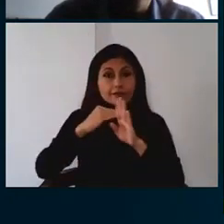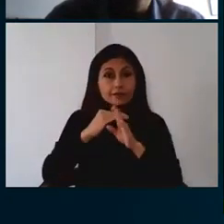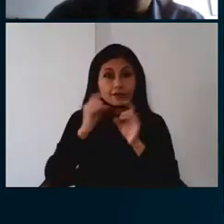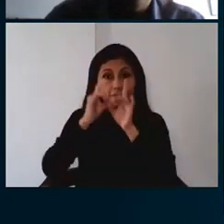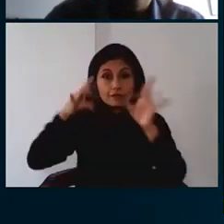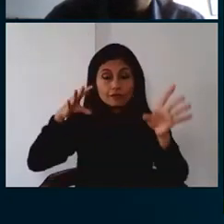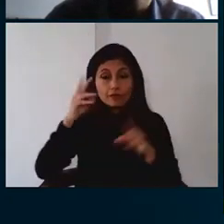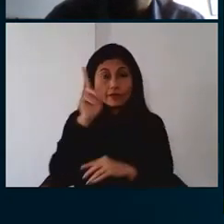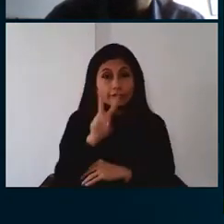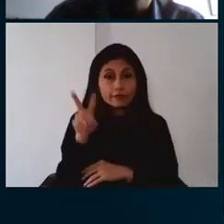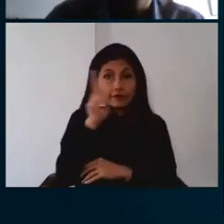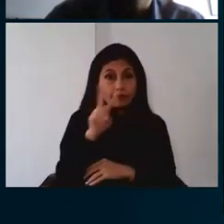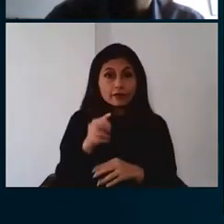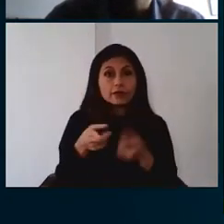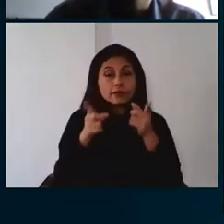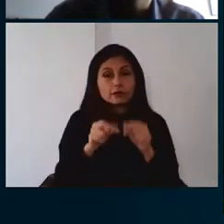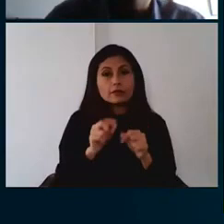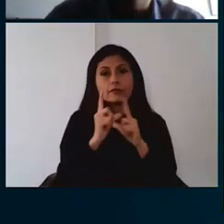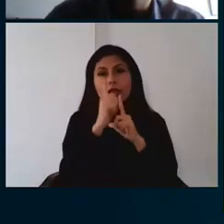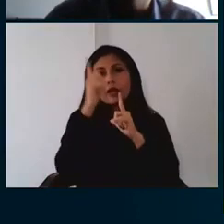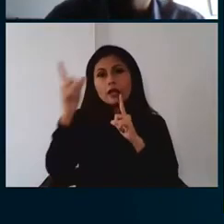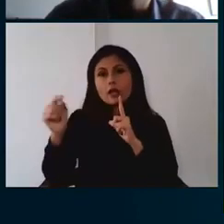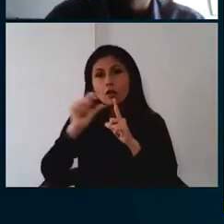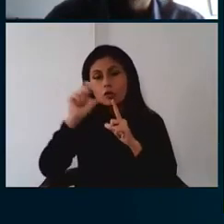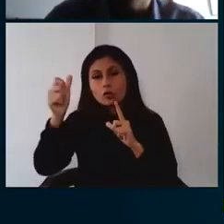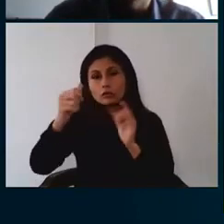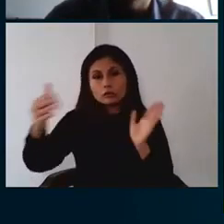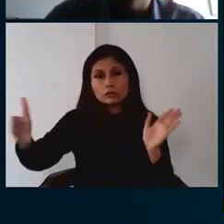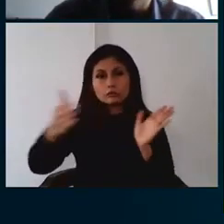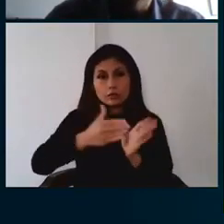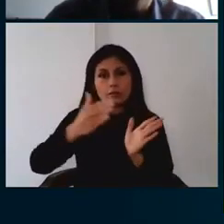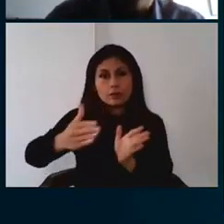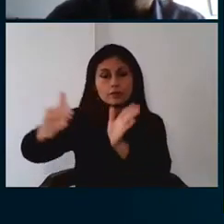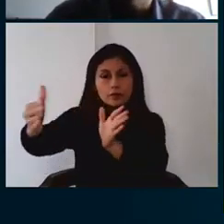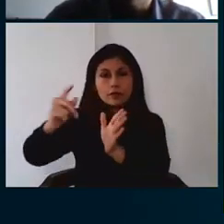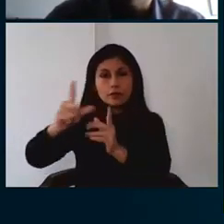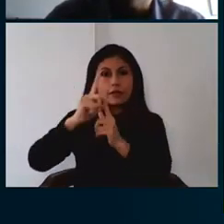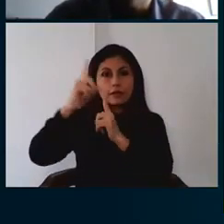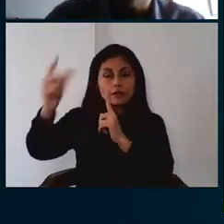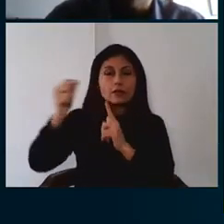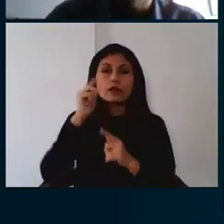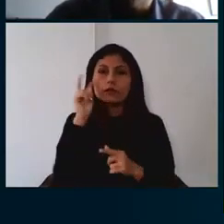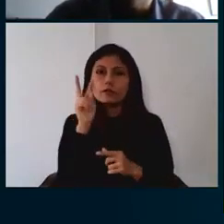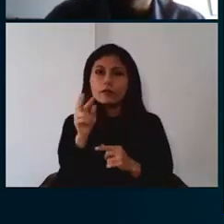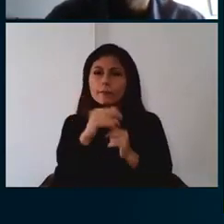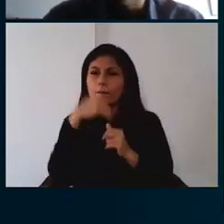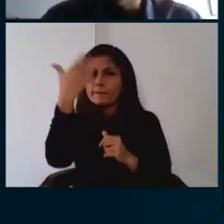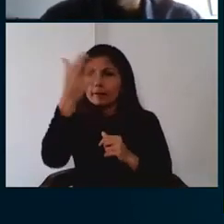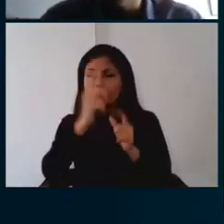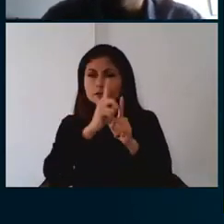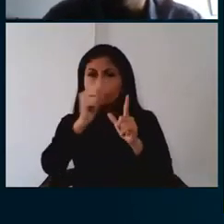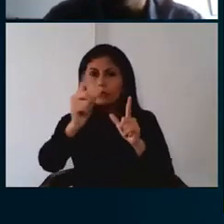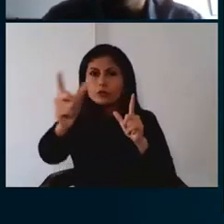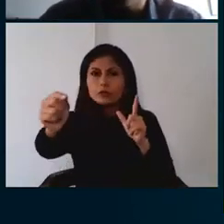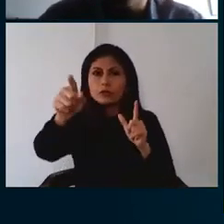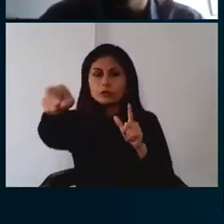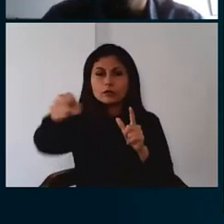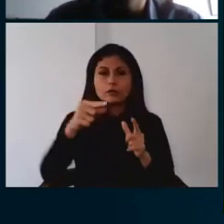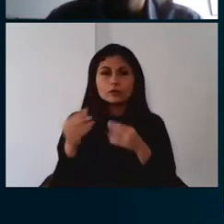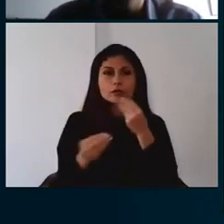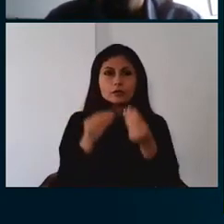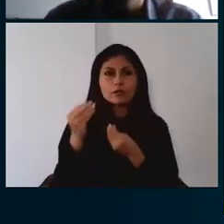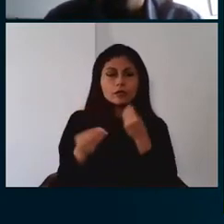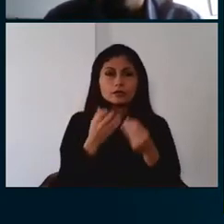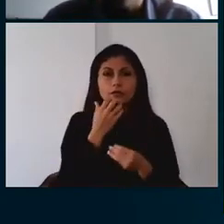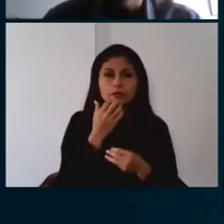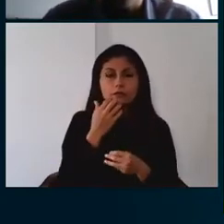que está acá. Y la sección más alejada, la sección derecha, que es lo que vemos acá. Y aquí en esta sección más alejada vemos también otra singularidad que puede